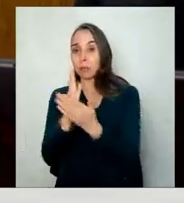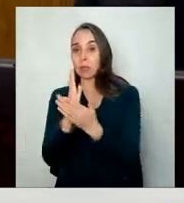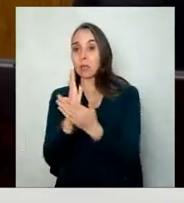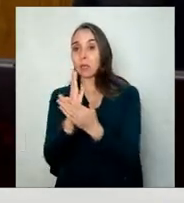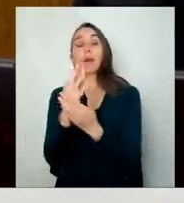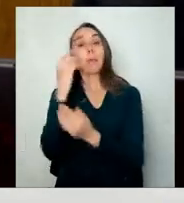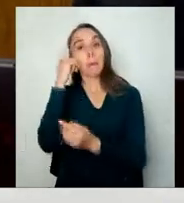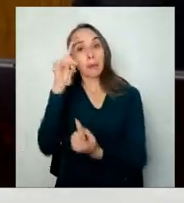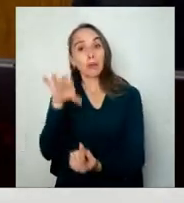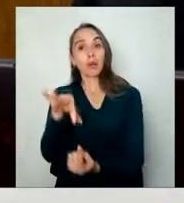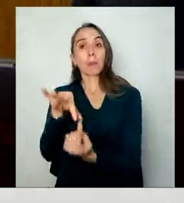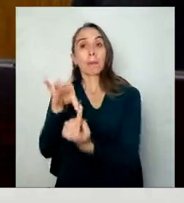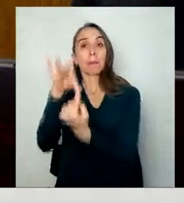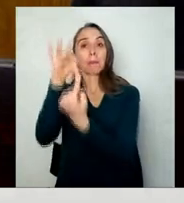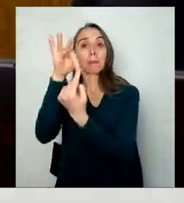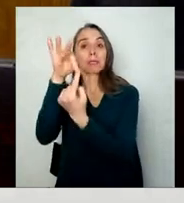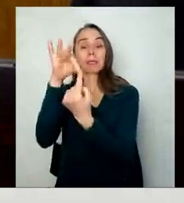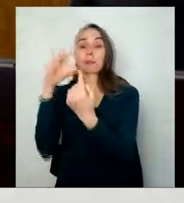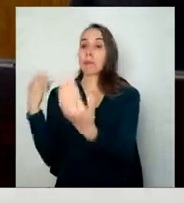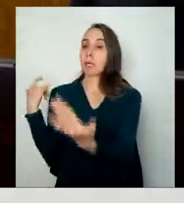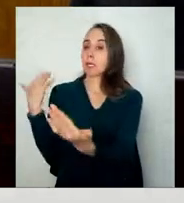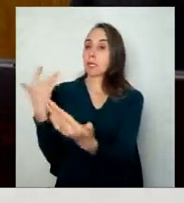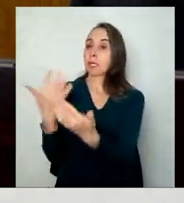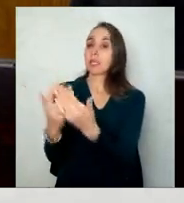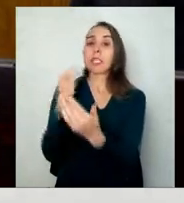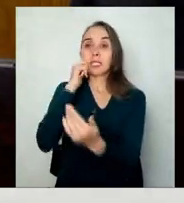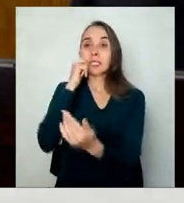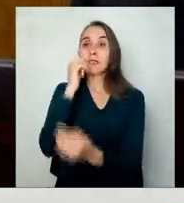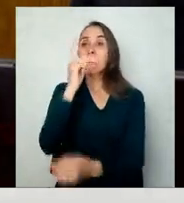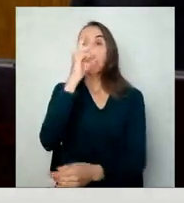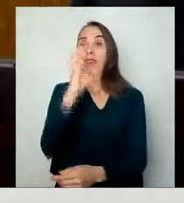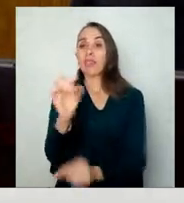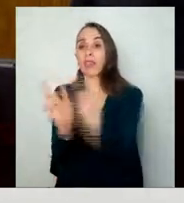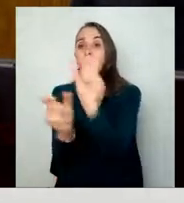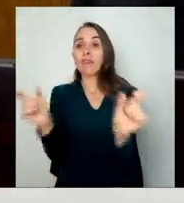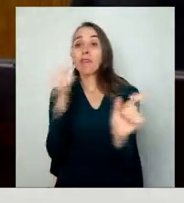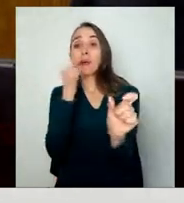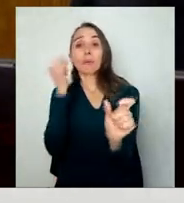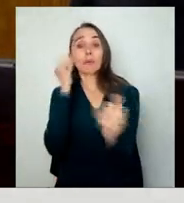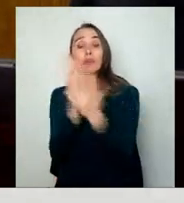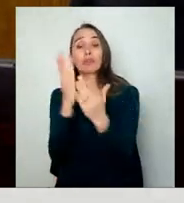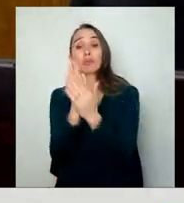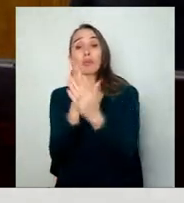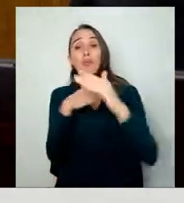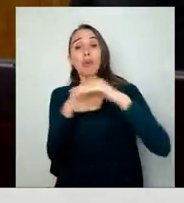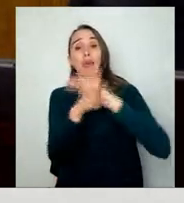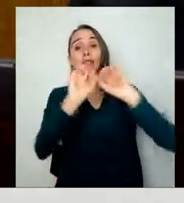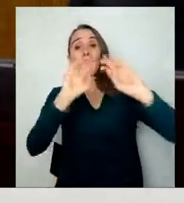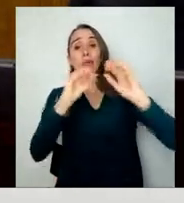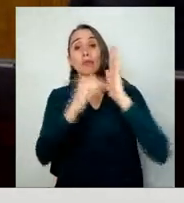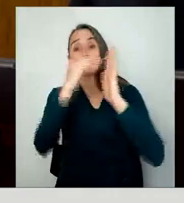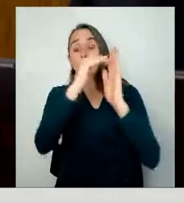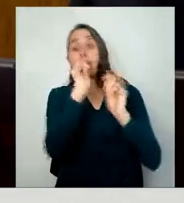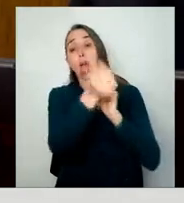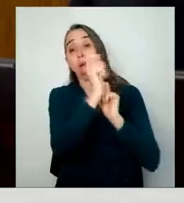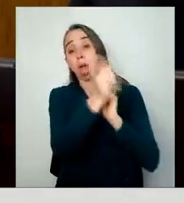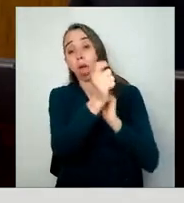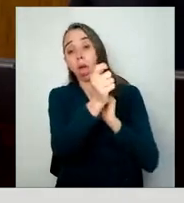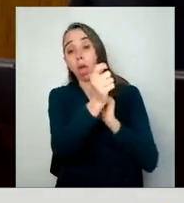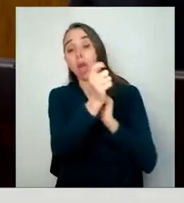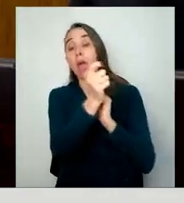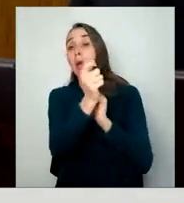el centro Lo que ha significado la deuda de los y las estudiantes creo que podemos avanzar en grandes acuerdos